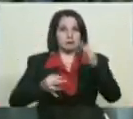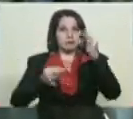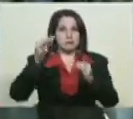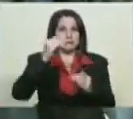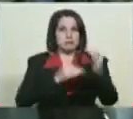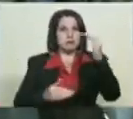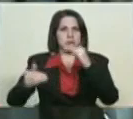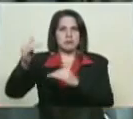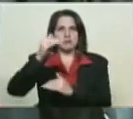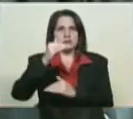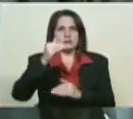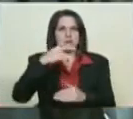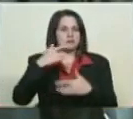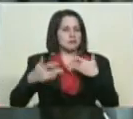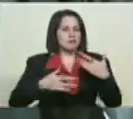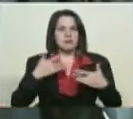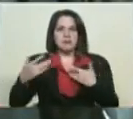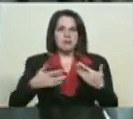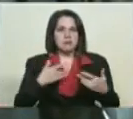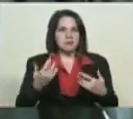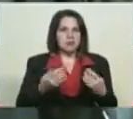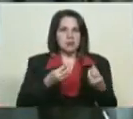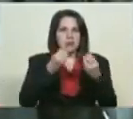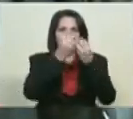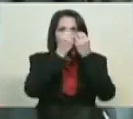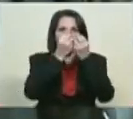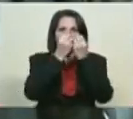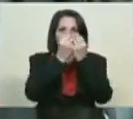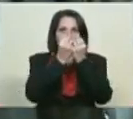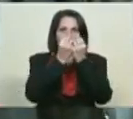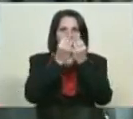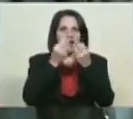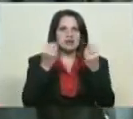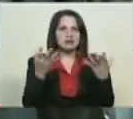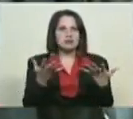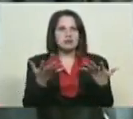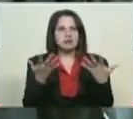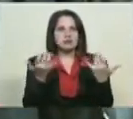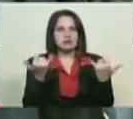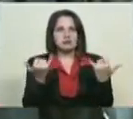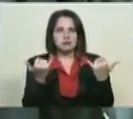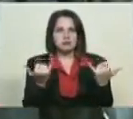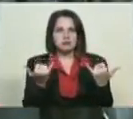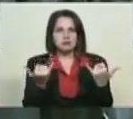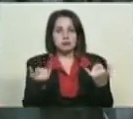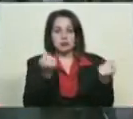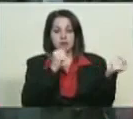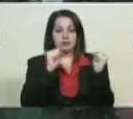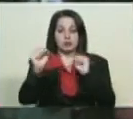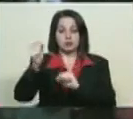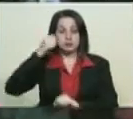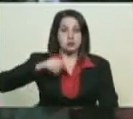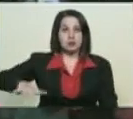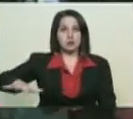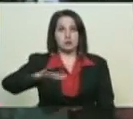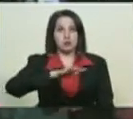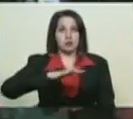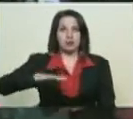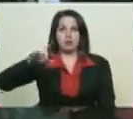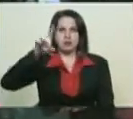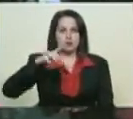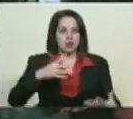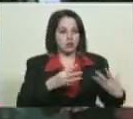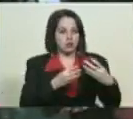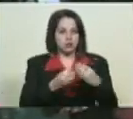Justicia que estuvieron activados, a los compañeros, compatriotas de la Defensoría del Pueblo, que también estuvieron